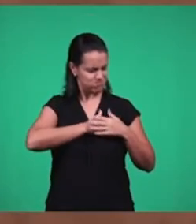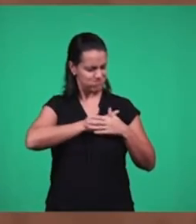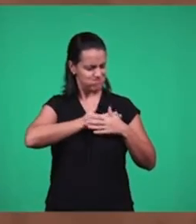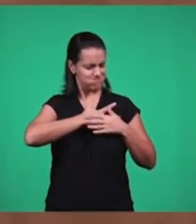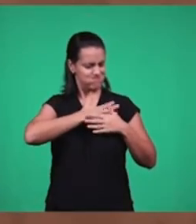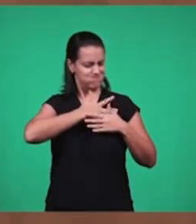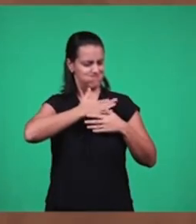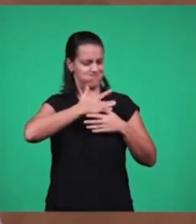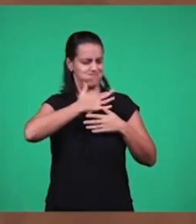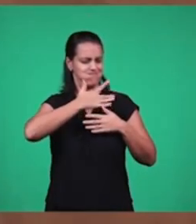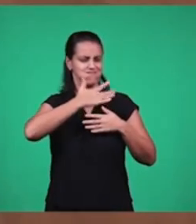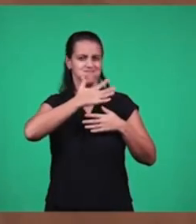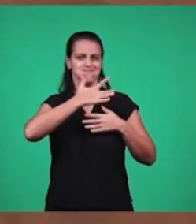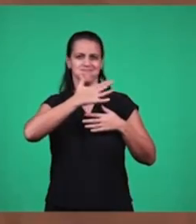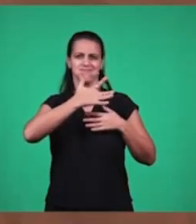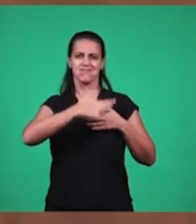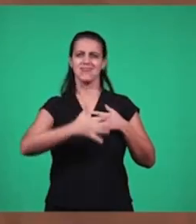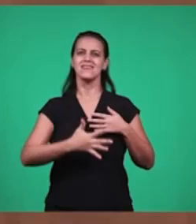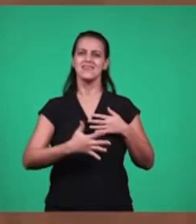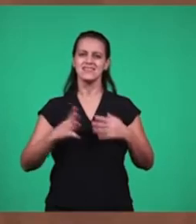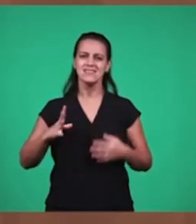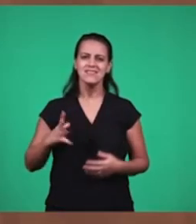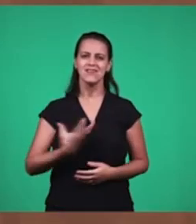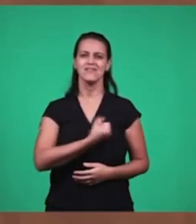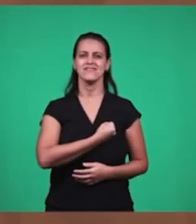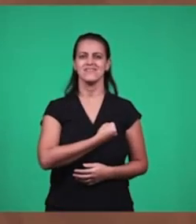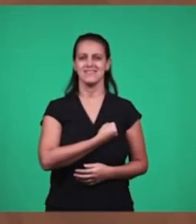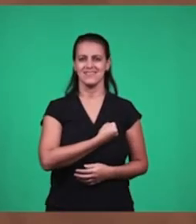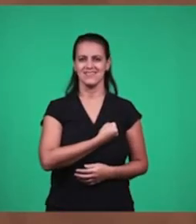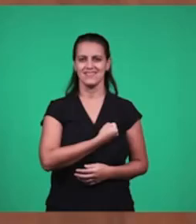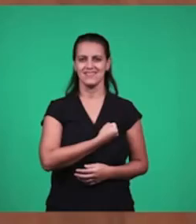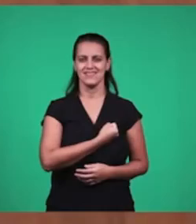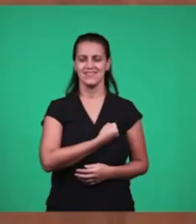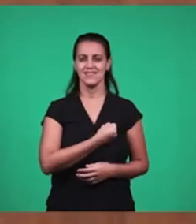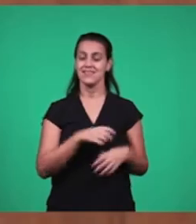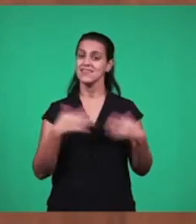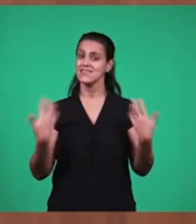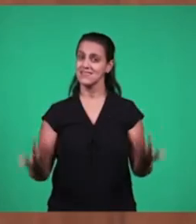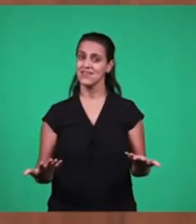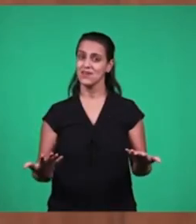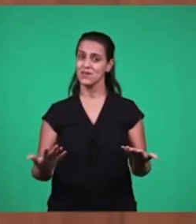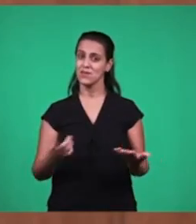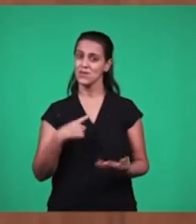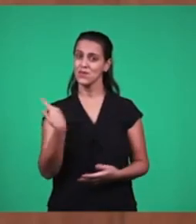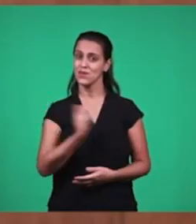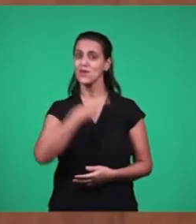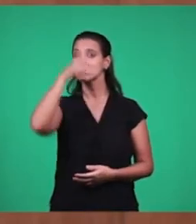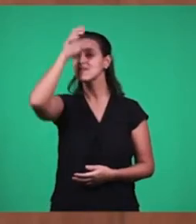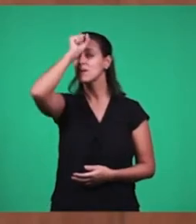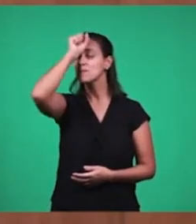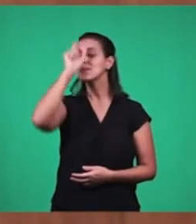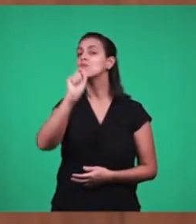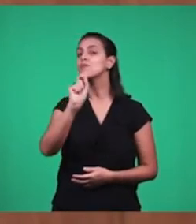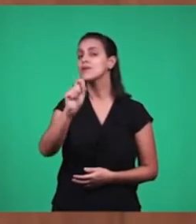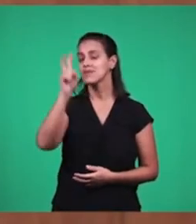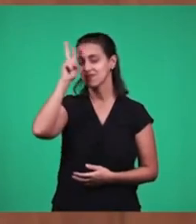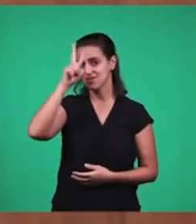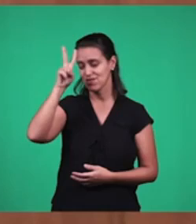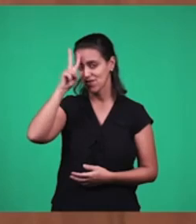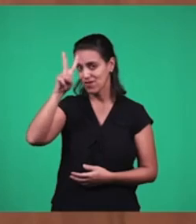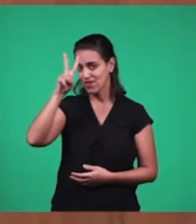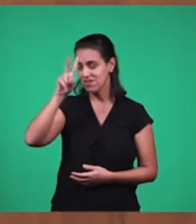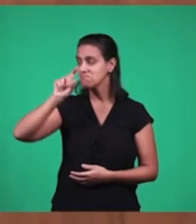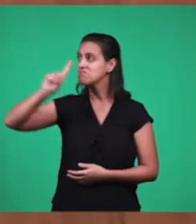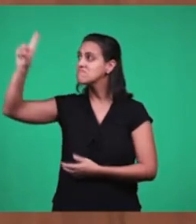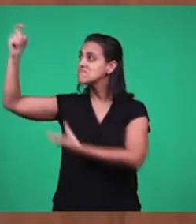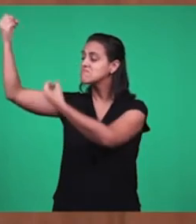Espíritu Santo, para dar la salvación. Entonces, ¿qué es lo que aprendemos con esta historia? ¿Qué es lo que